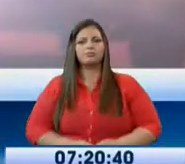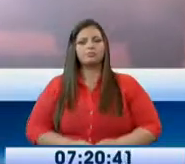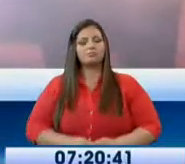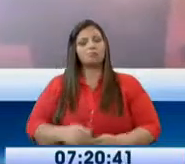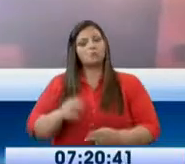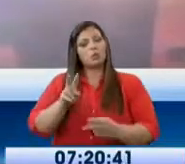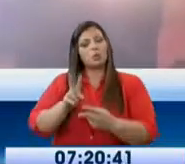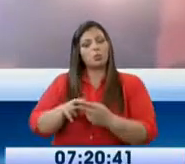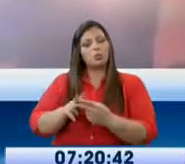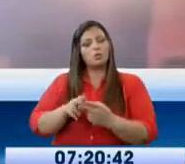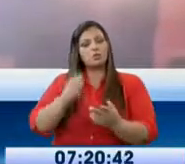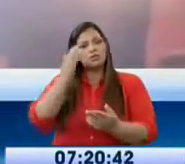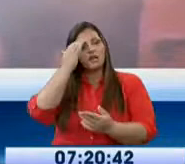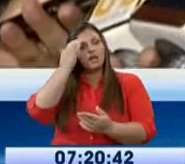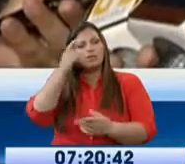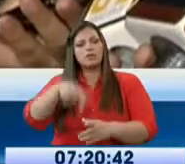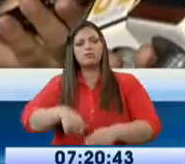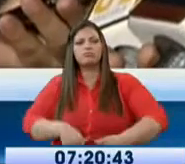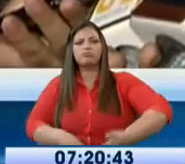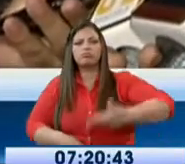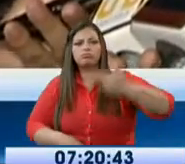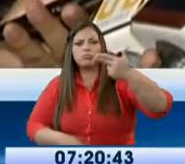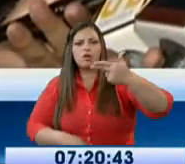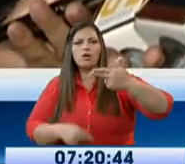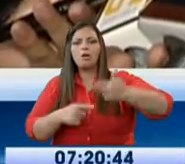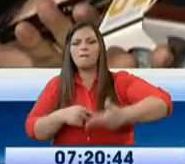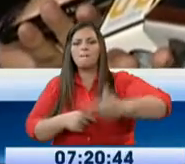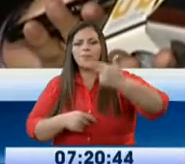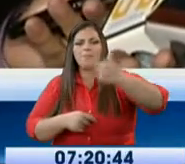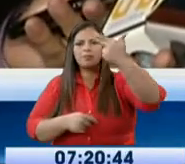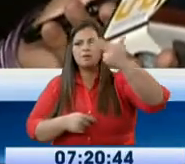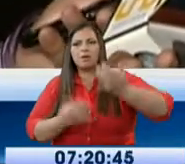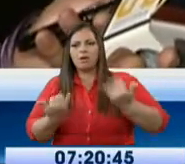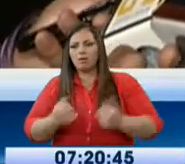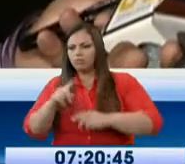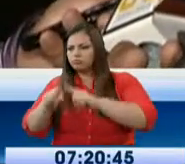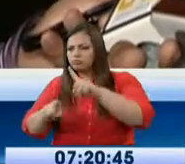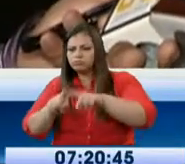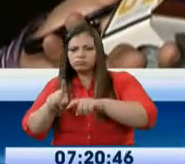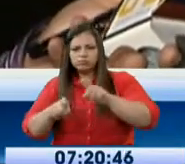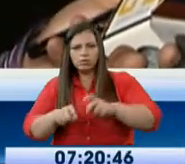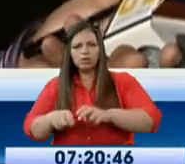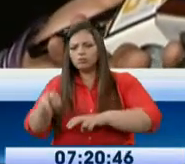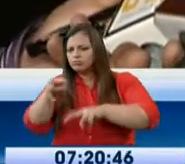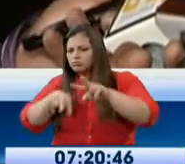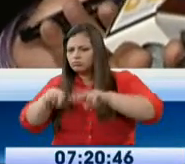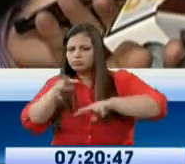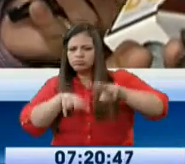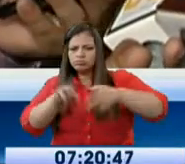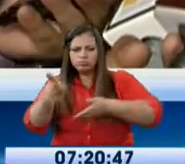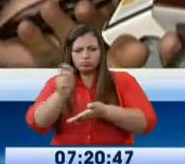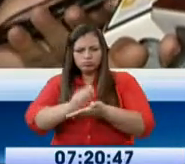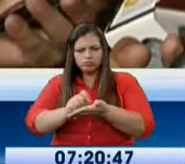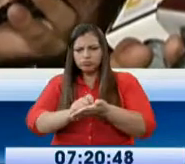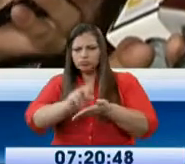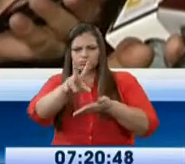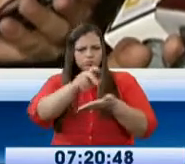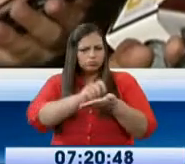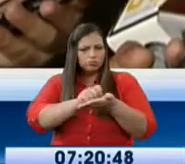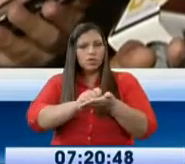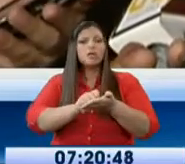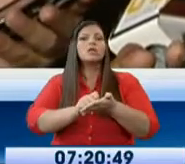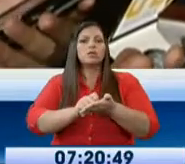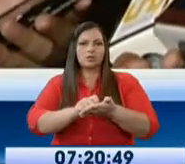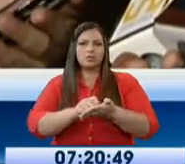fue con arma de fuego. Se han levantado en la escena indicios balísticos que van a ser analizados inmediatamente por nuestra policía especializada en el